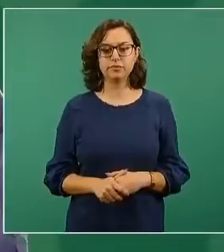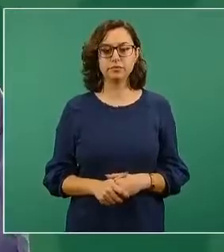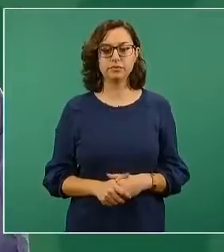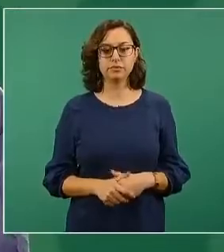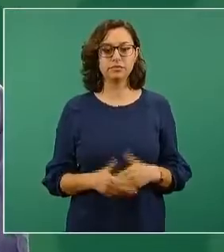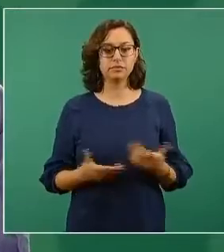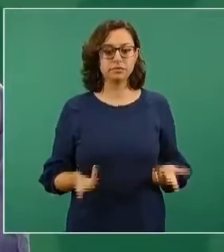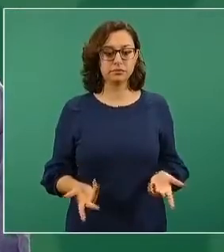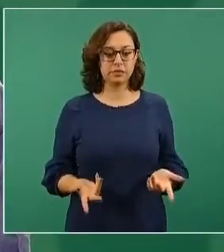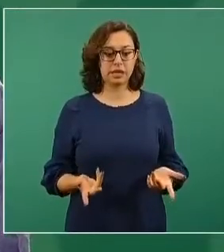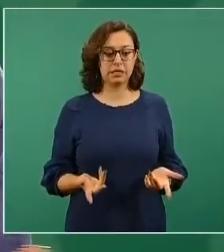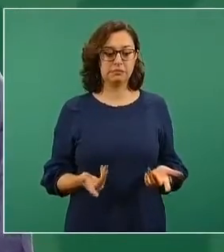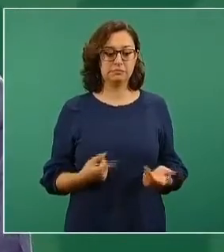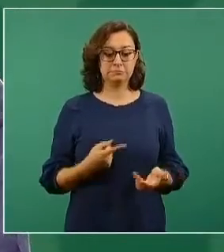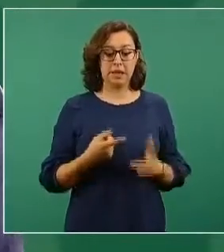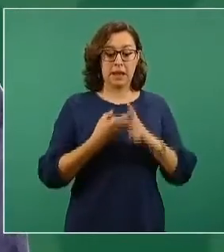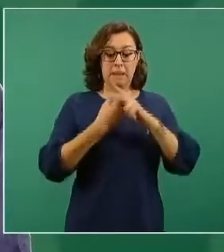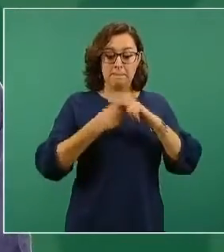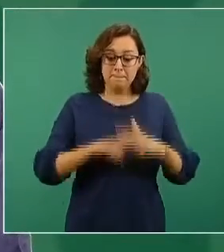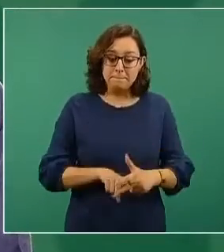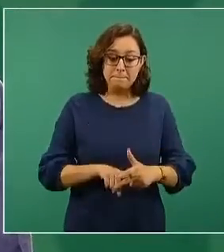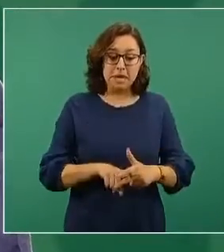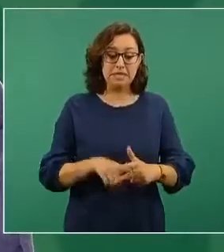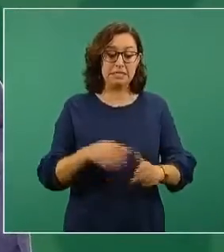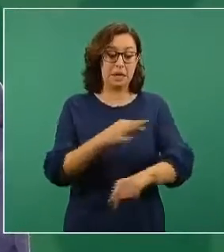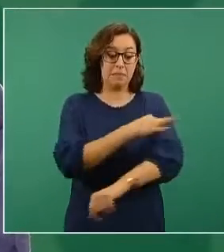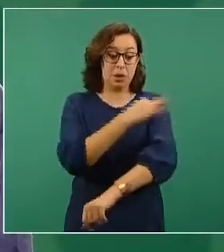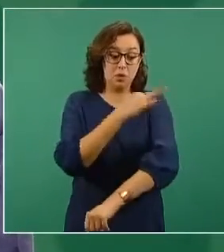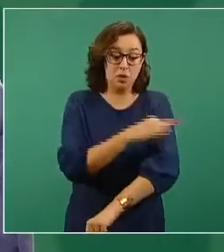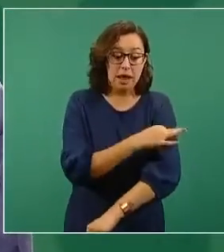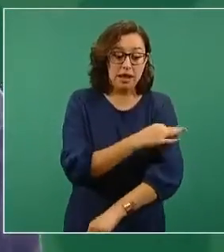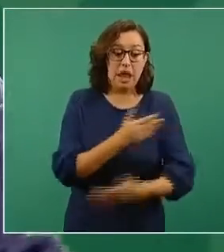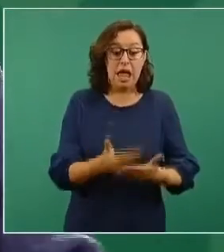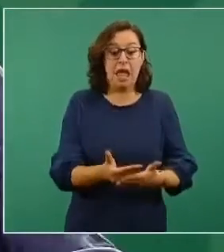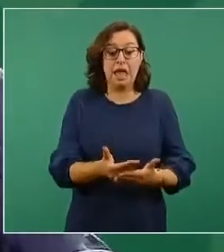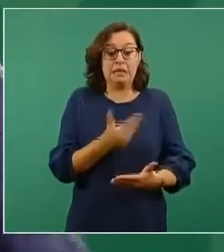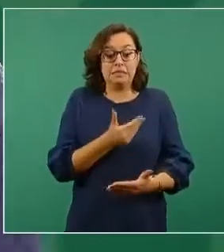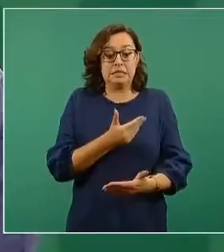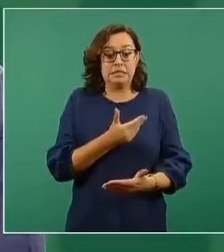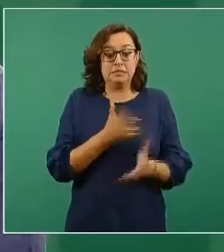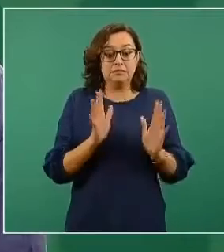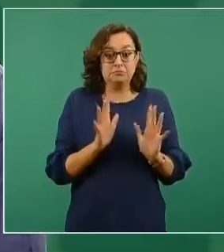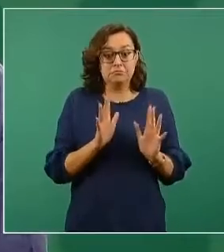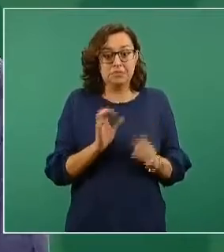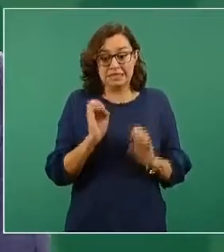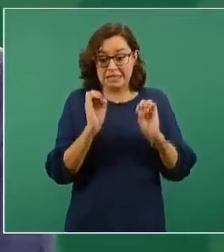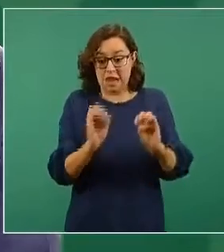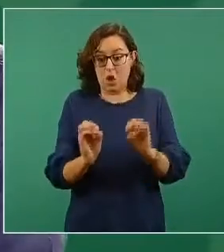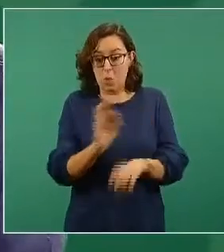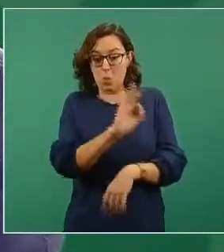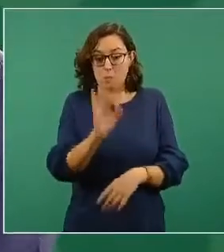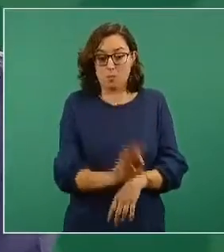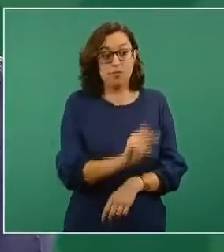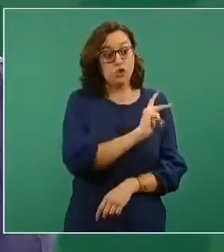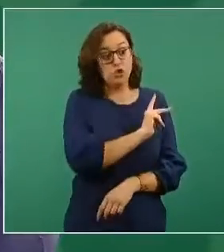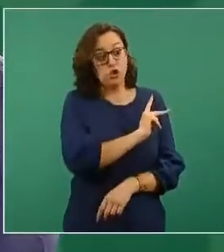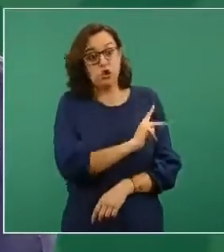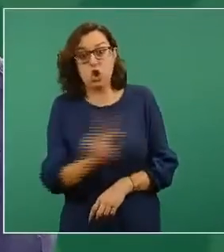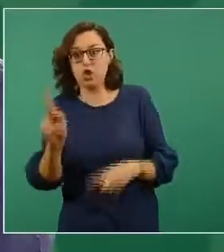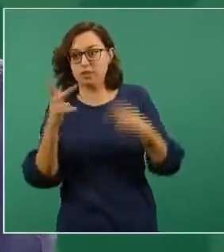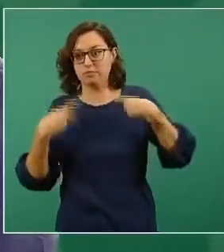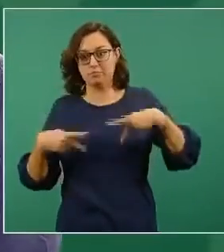tiene 0%, nadie está inmune, la susceptibilidad es universal. Desde luego, si vamos al